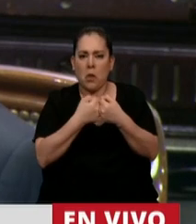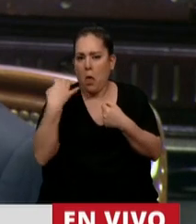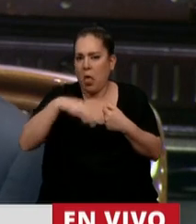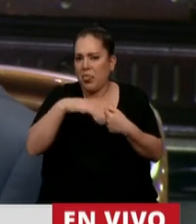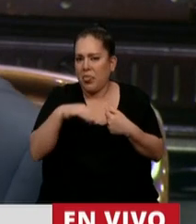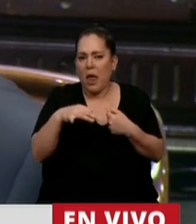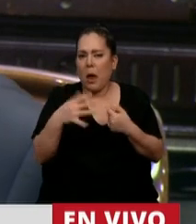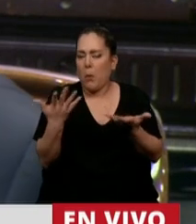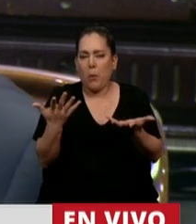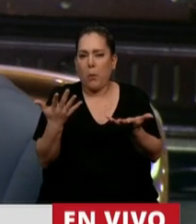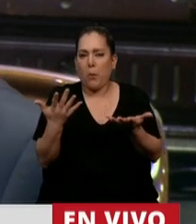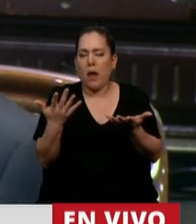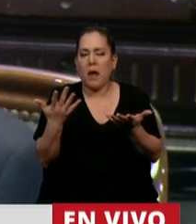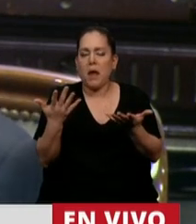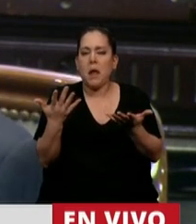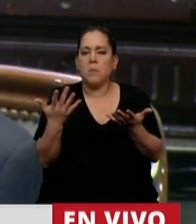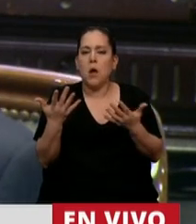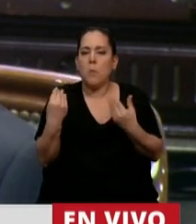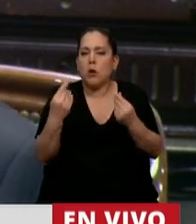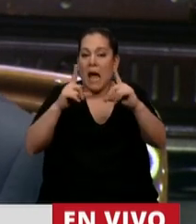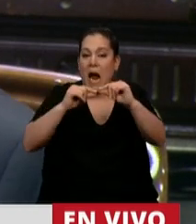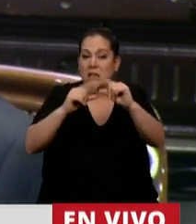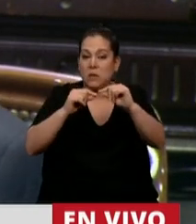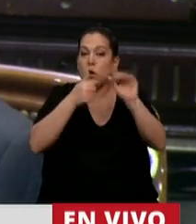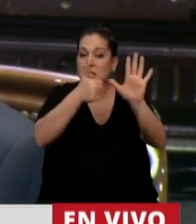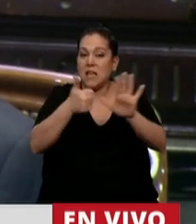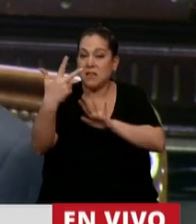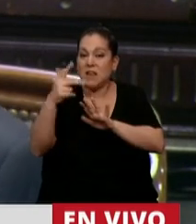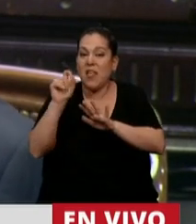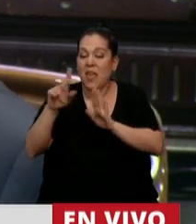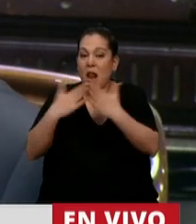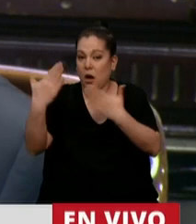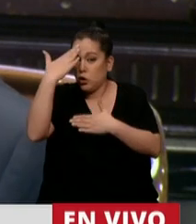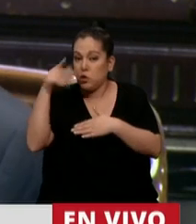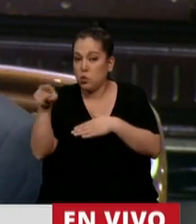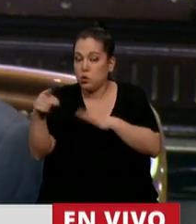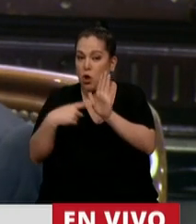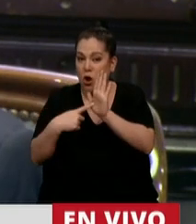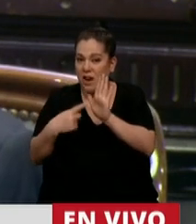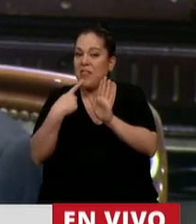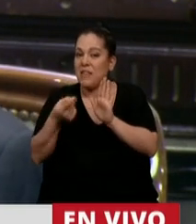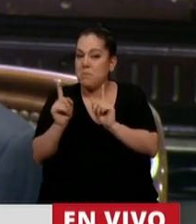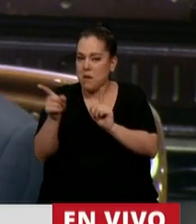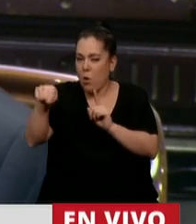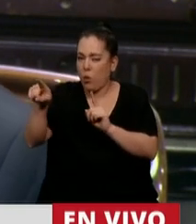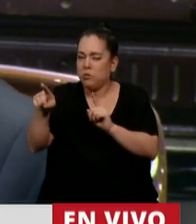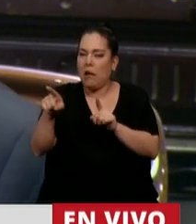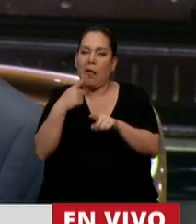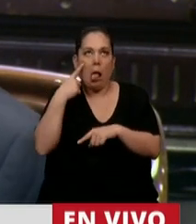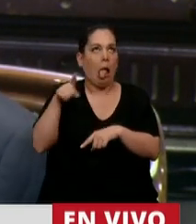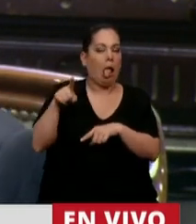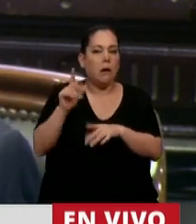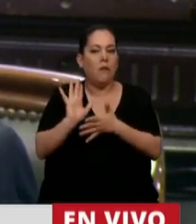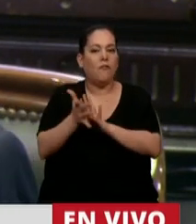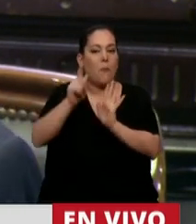criterio restrictivo, porque el artículo 63 de la Constitución, presidente, ese que usted desconoció cuando firmó la